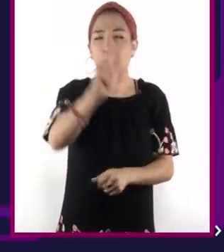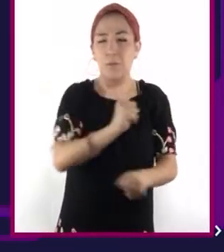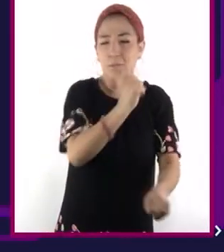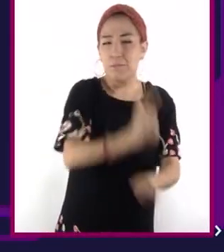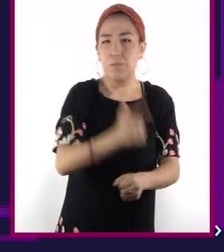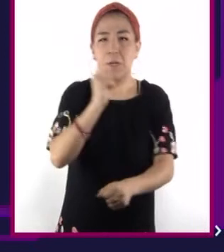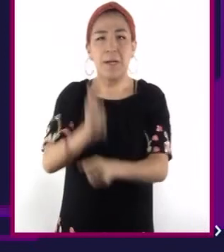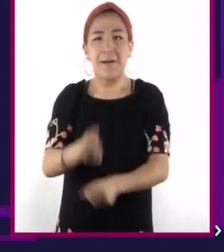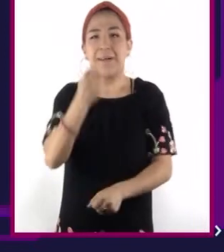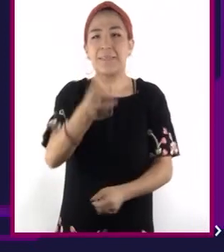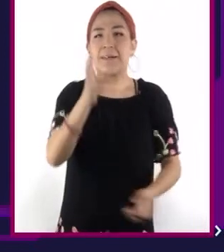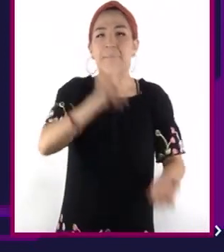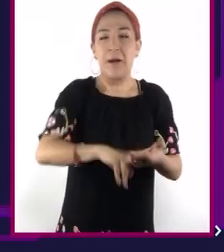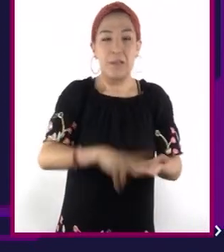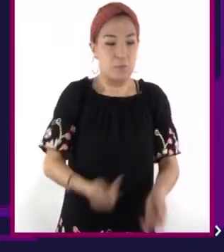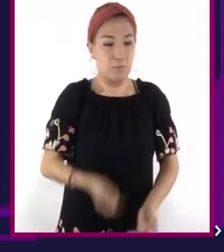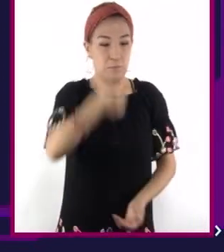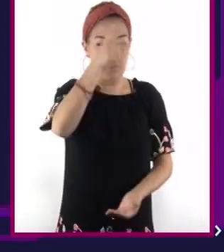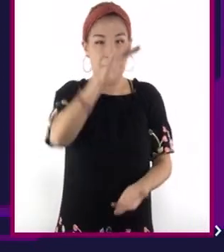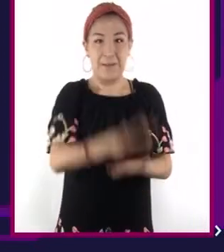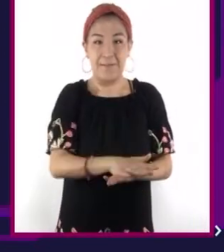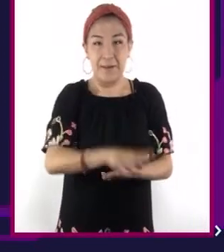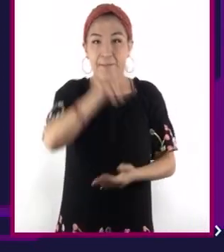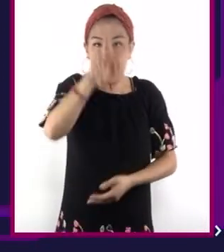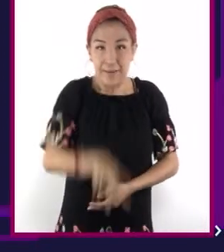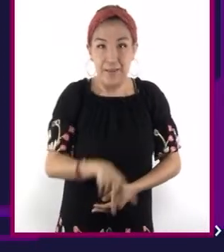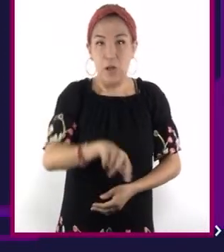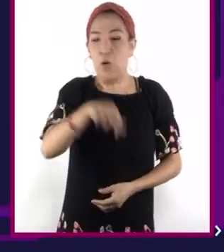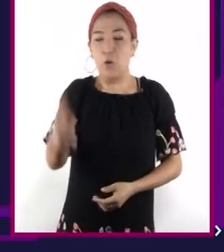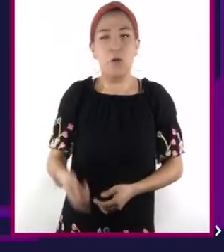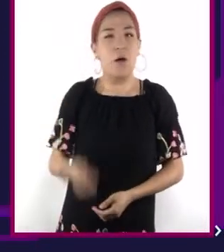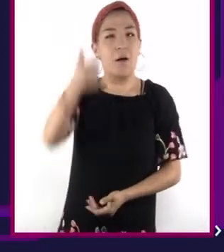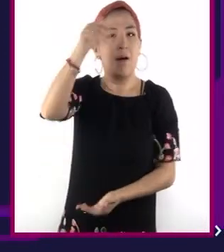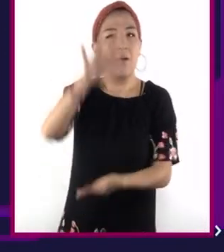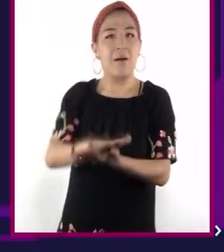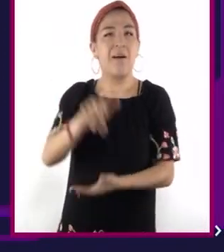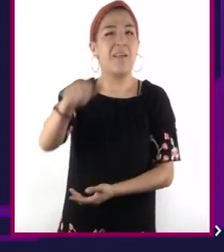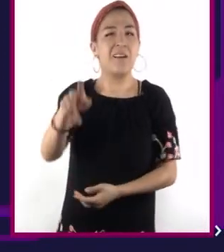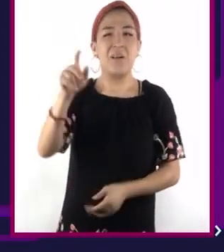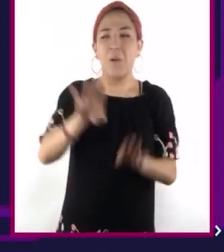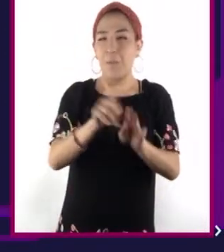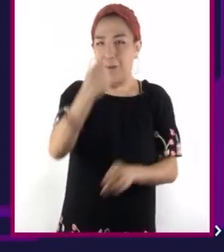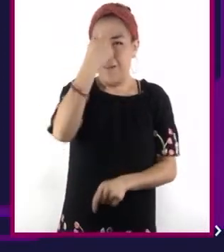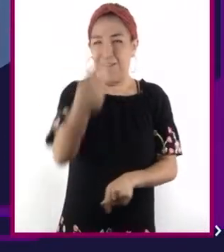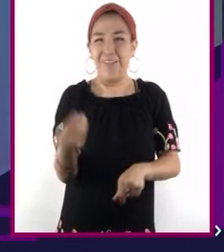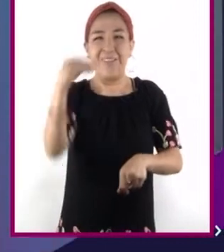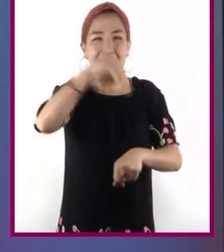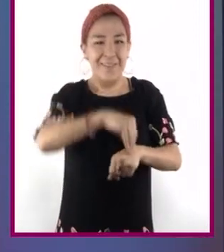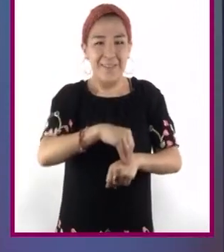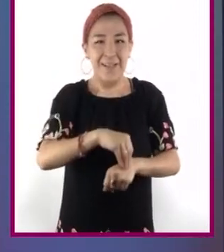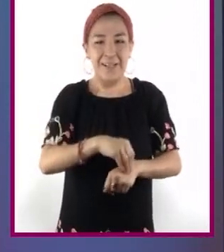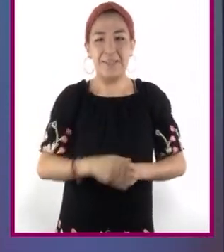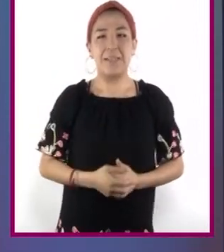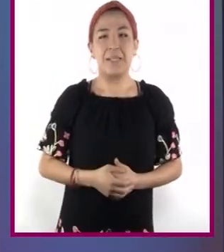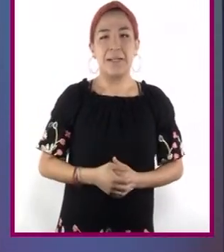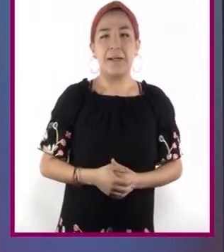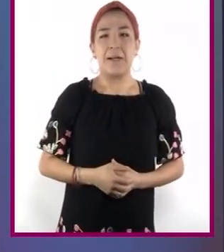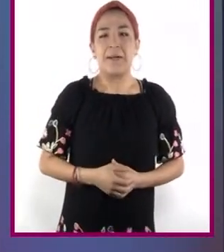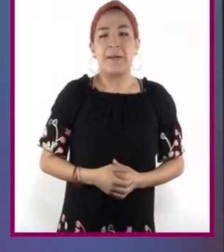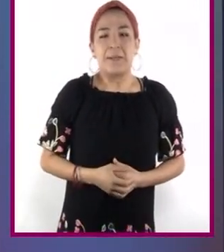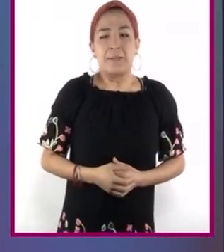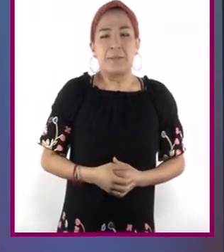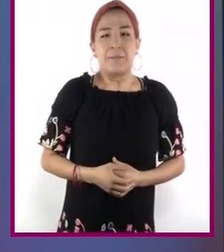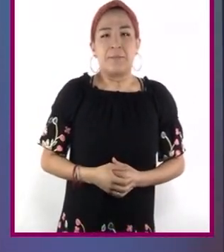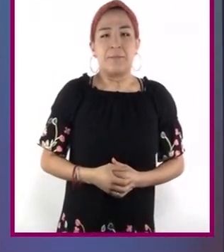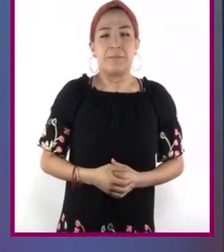entre una secuencia de volado real y una secuencia inventada? Para inventar secuencias de